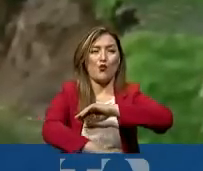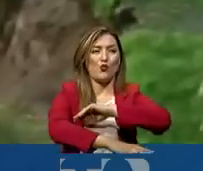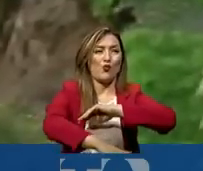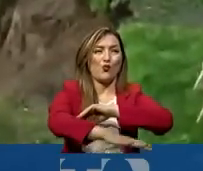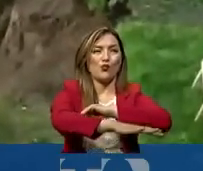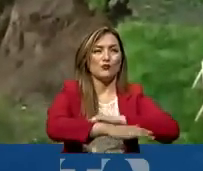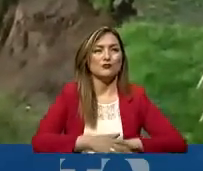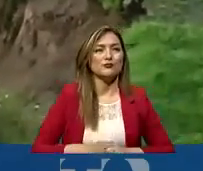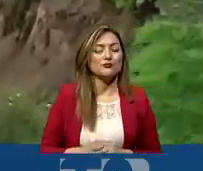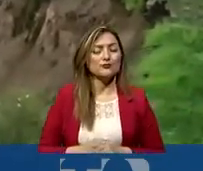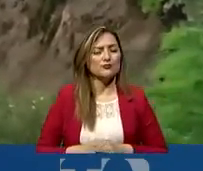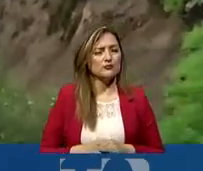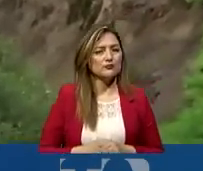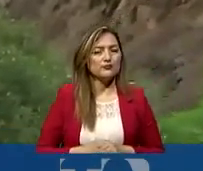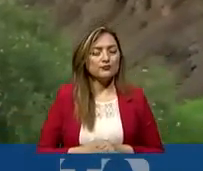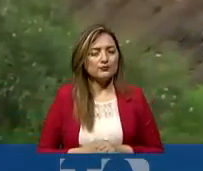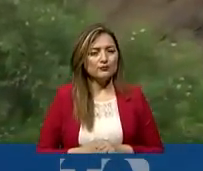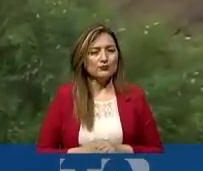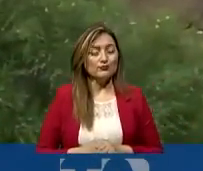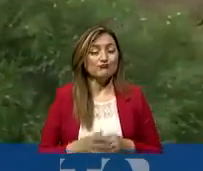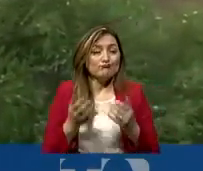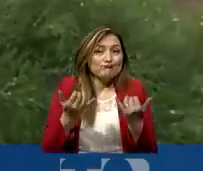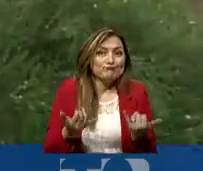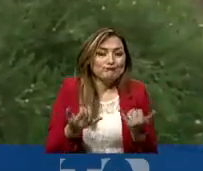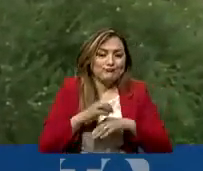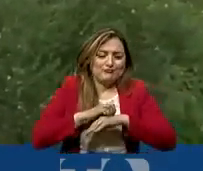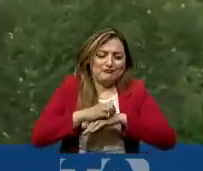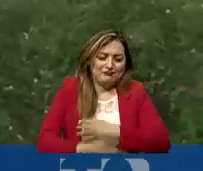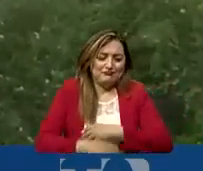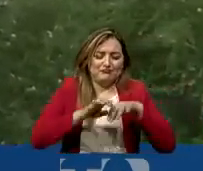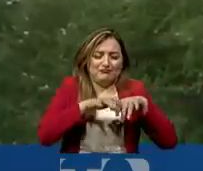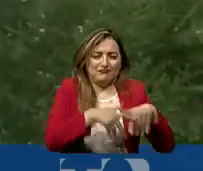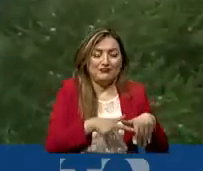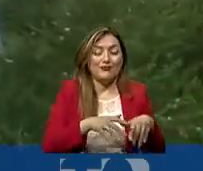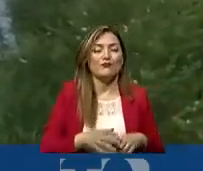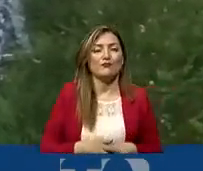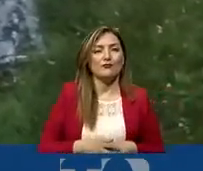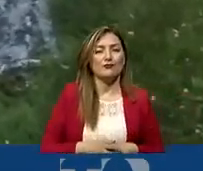los taludes eran más apegados, pero ahora hemos acudido al GOE,